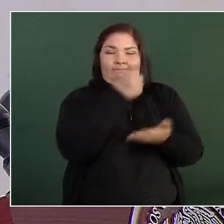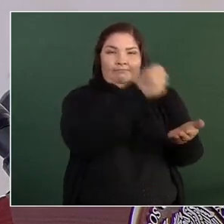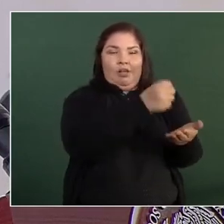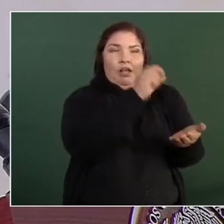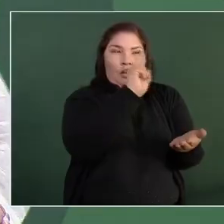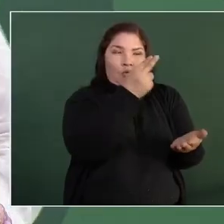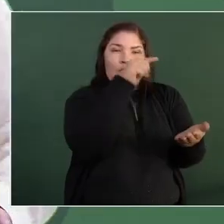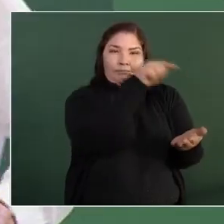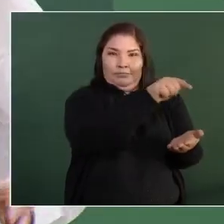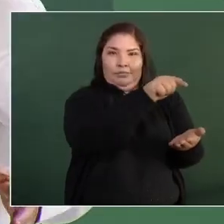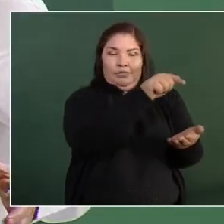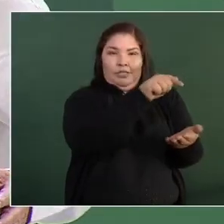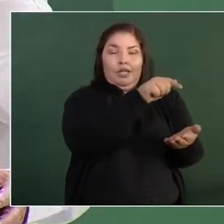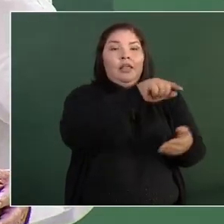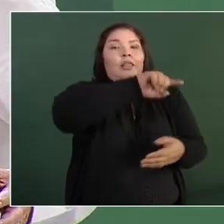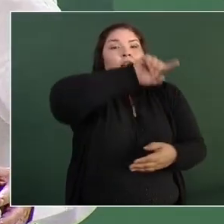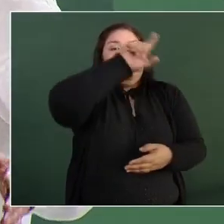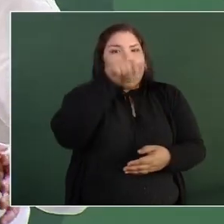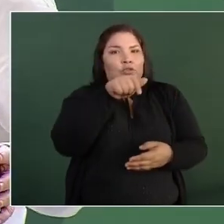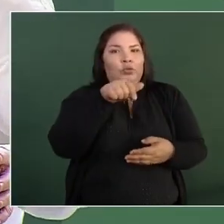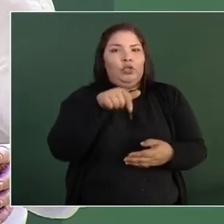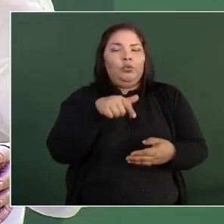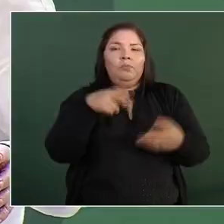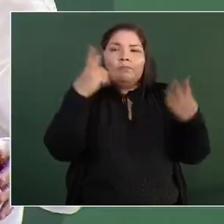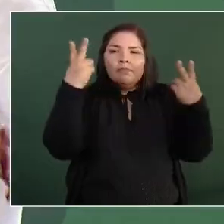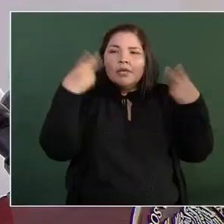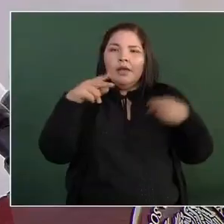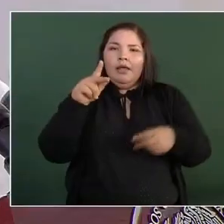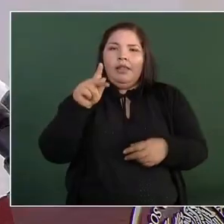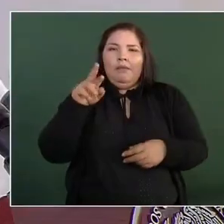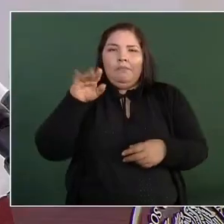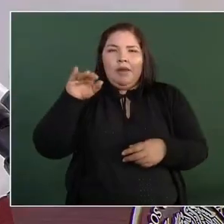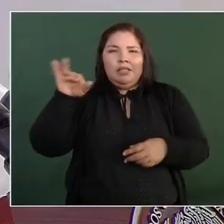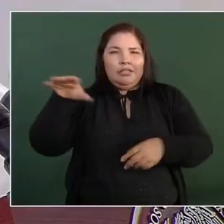Luego le dije, camino a la presa, presidente,